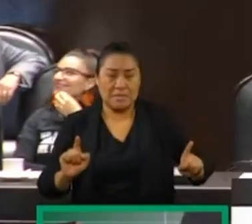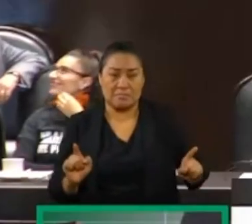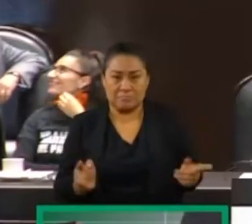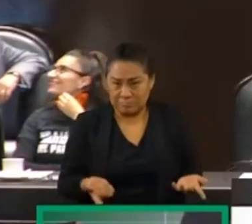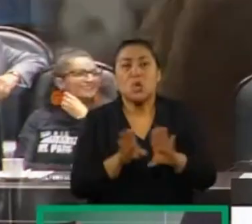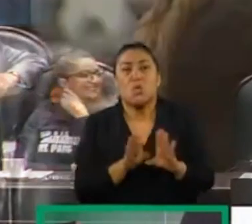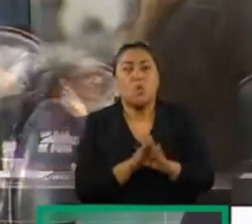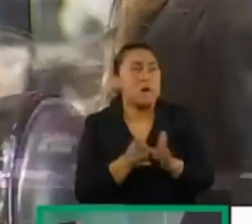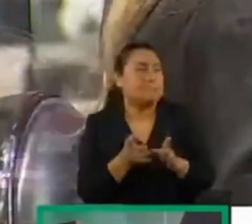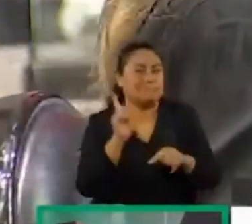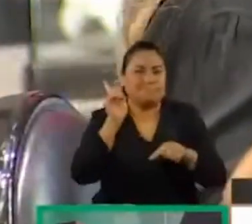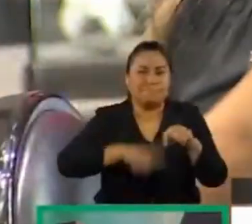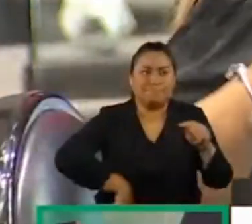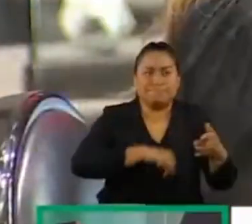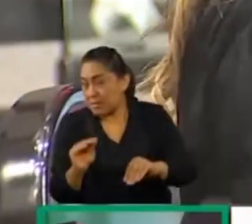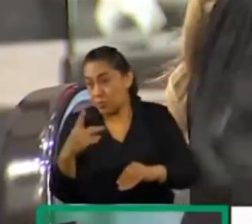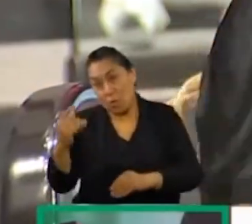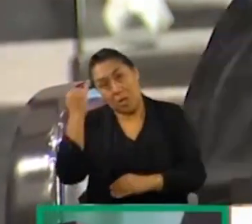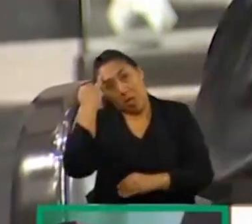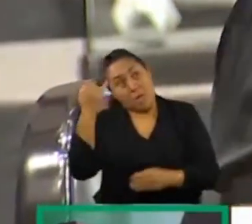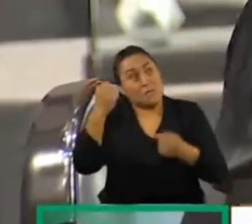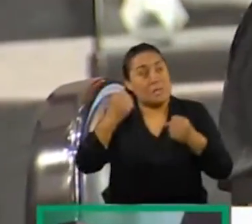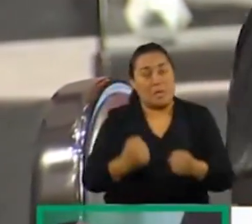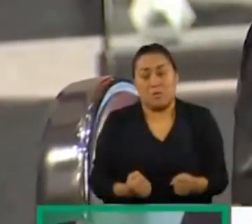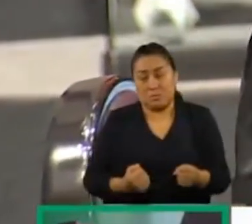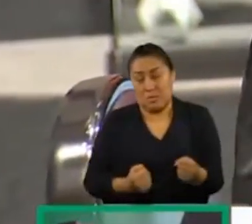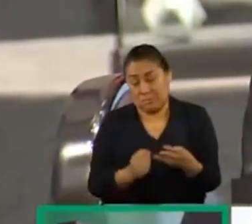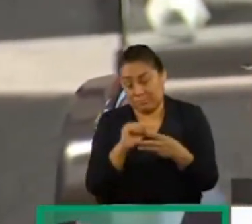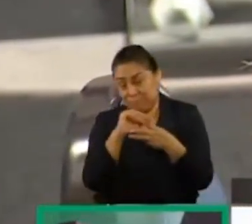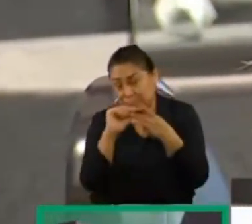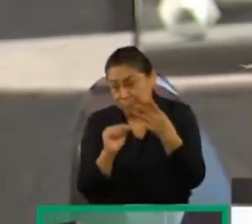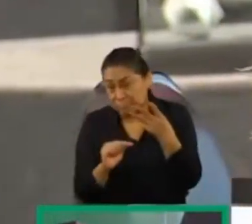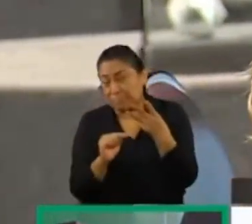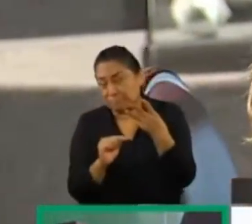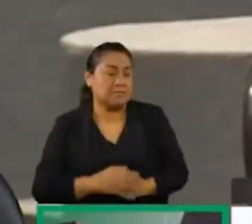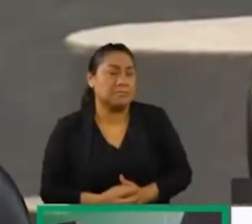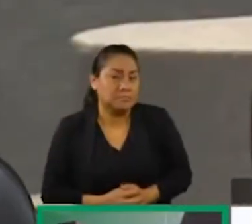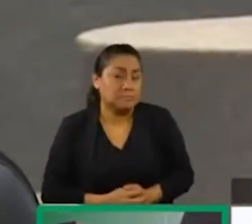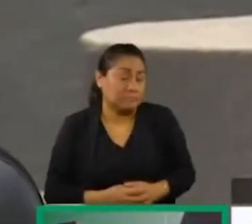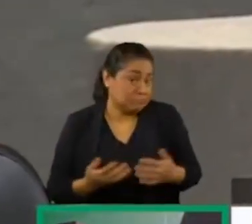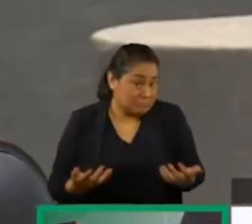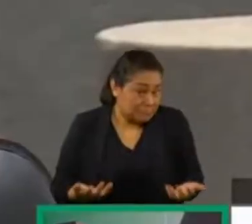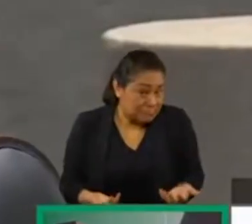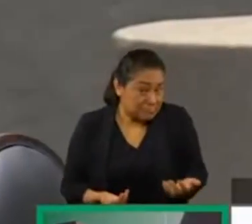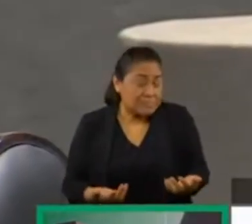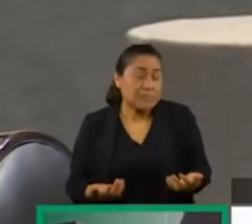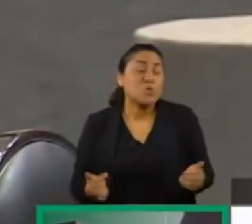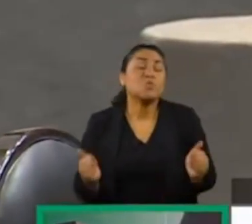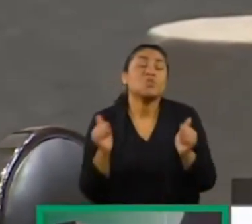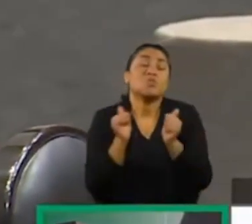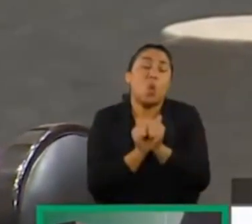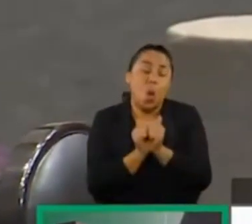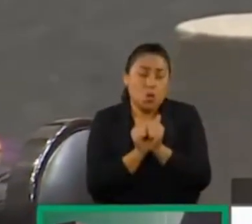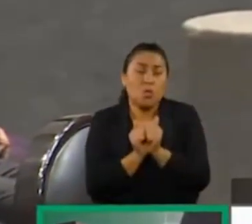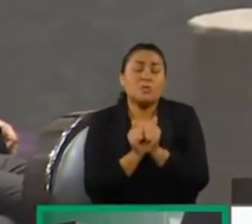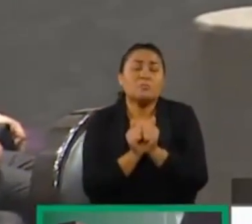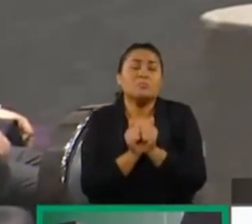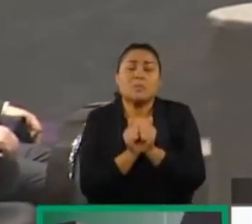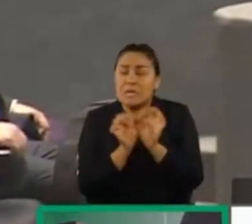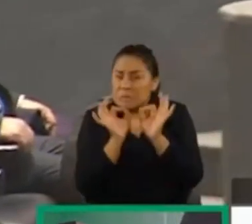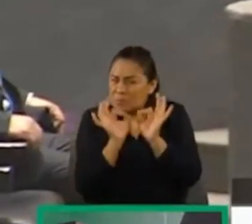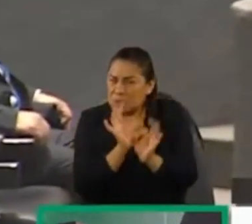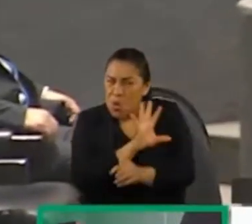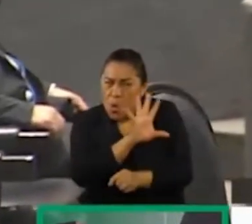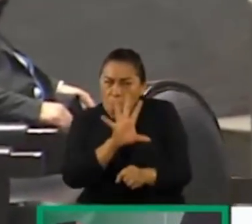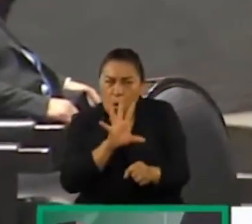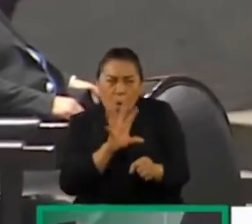de censura, es un litro de espionaje, son 3 cucharadas grandes de opacidad, espolvoreado de un control